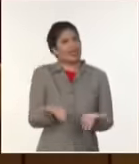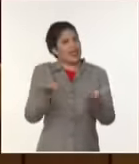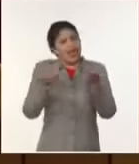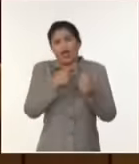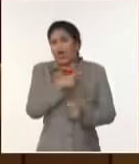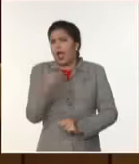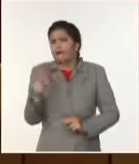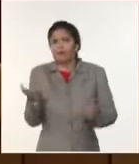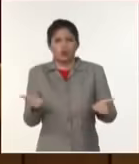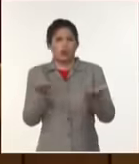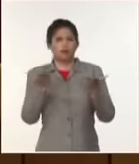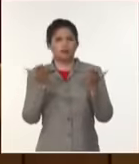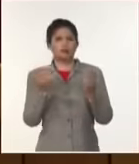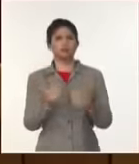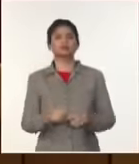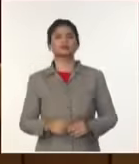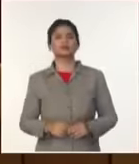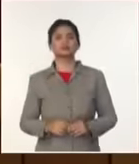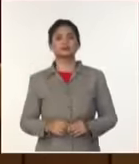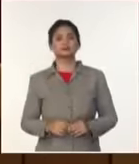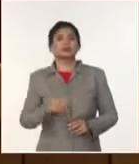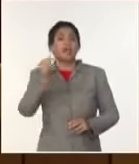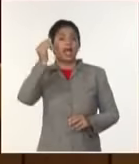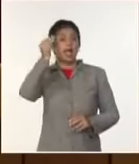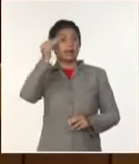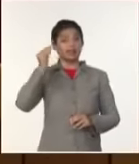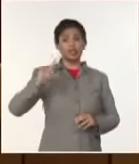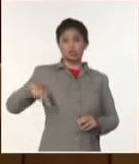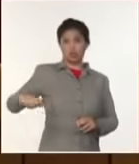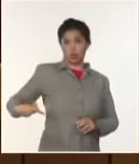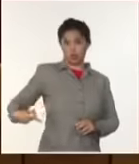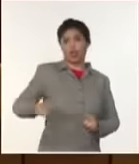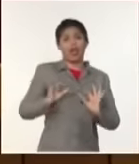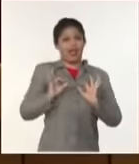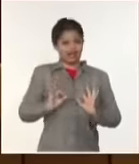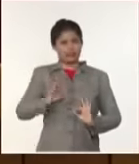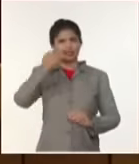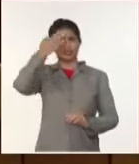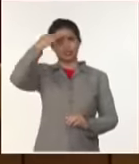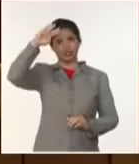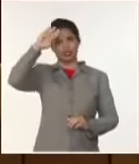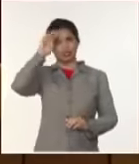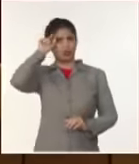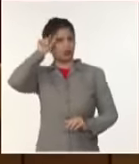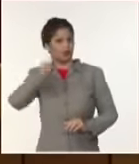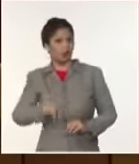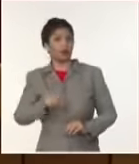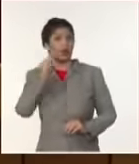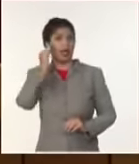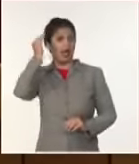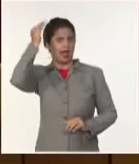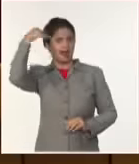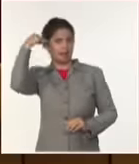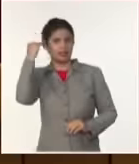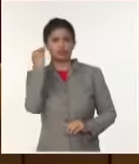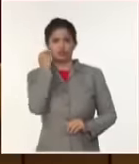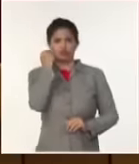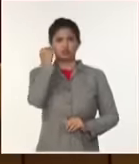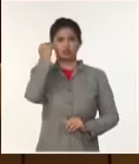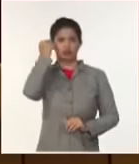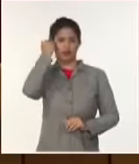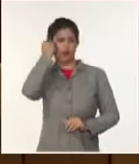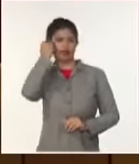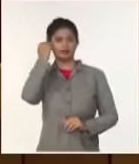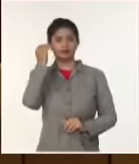historia. Aprender todos los días, renovarnos desde el conocimiento, tener un pensamiento no solo rico en